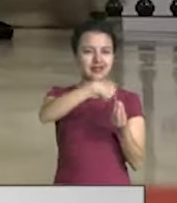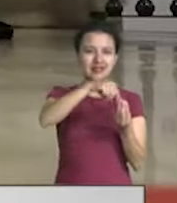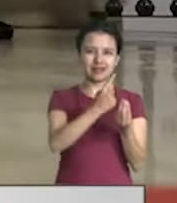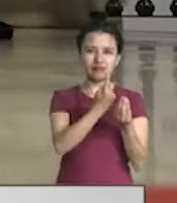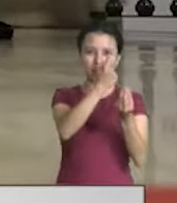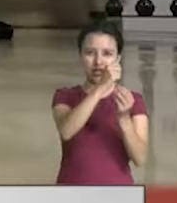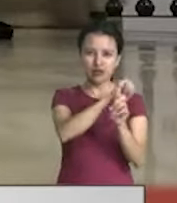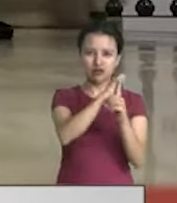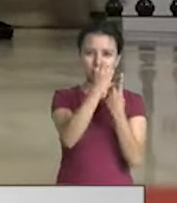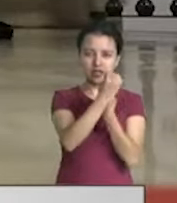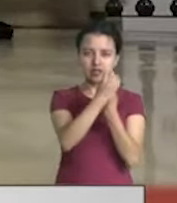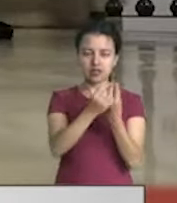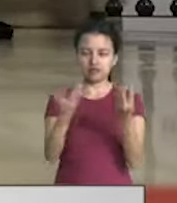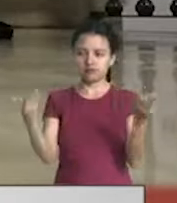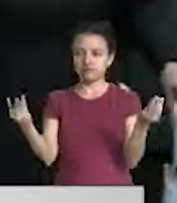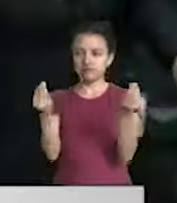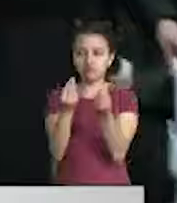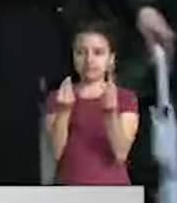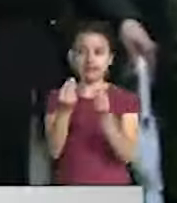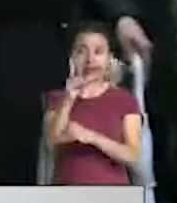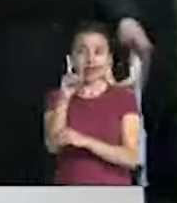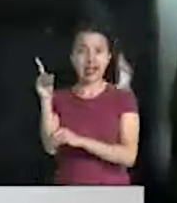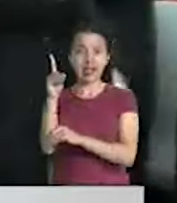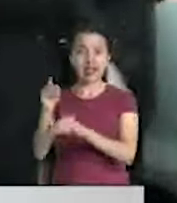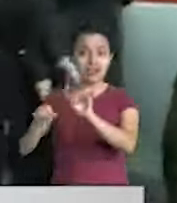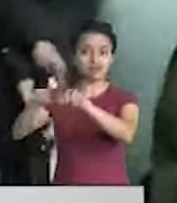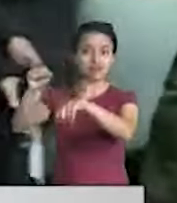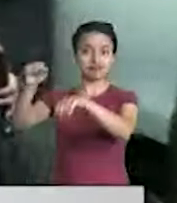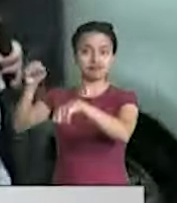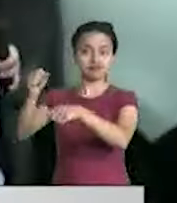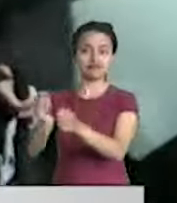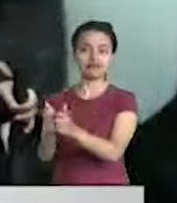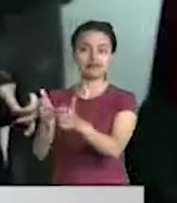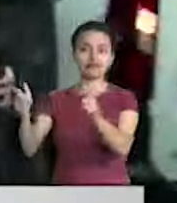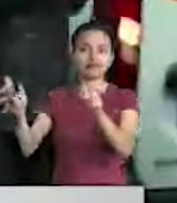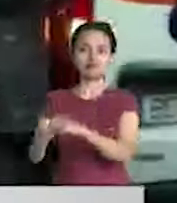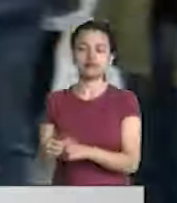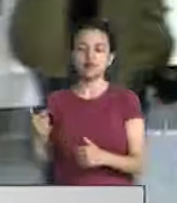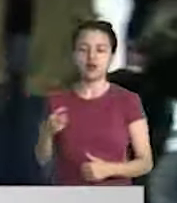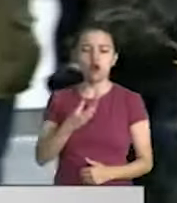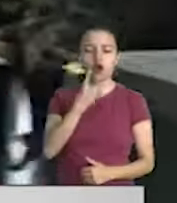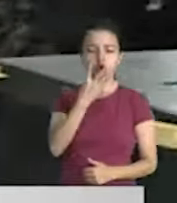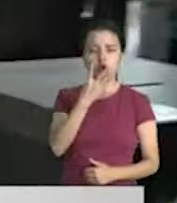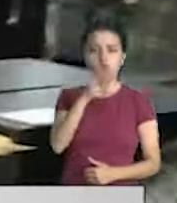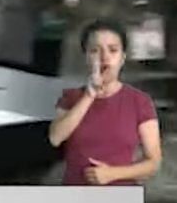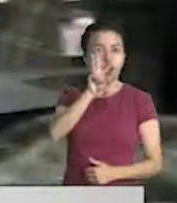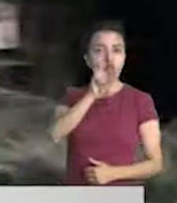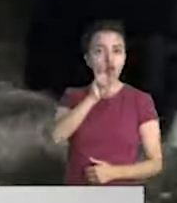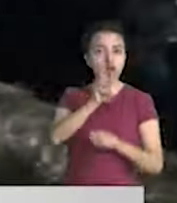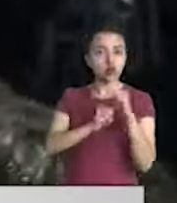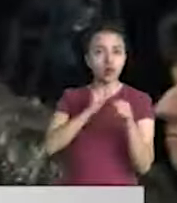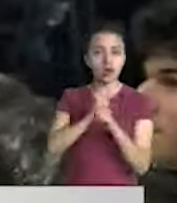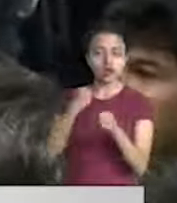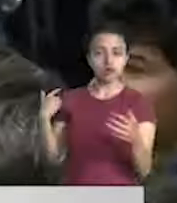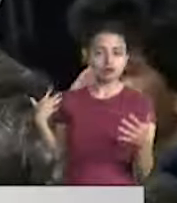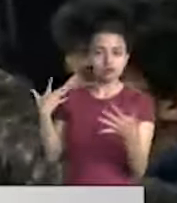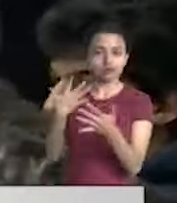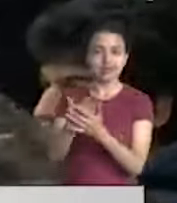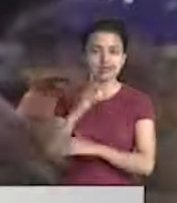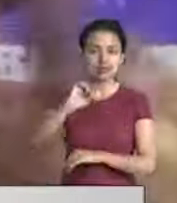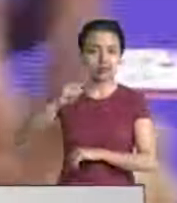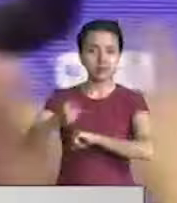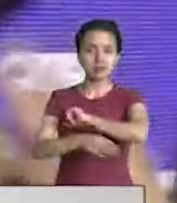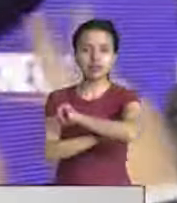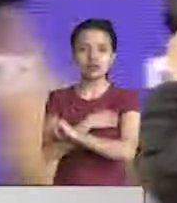El país europeo viró a la derecha en estos comicios, tras más de 8 años en el poder del primer ministro Antonio Costa.